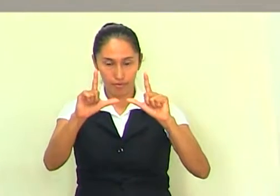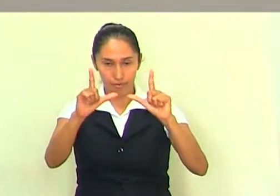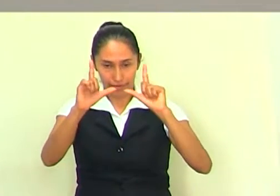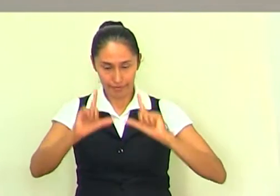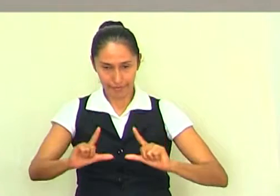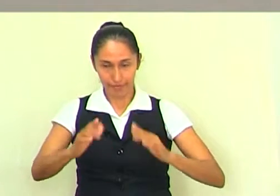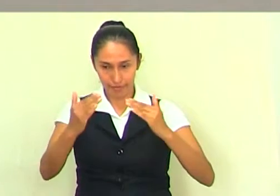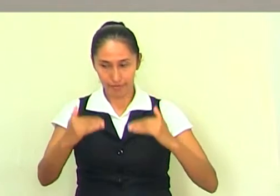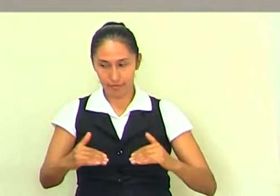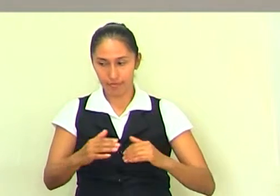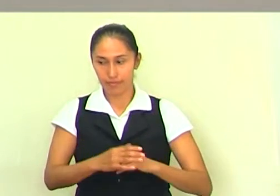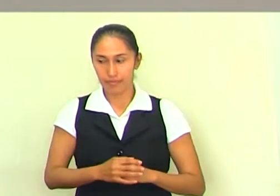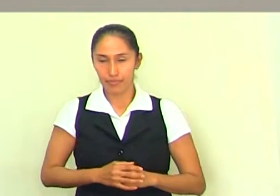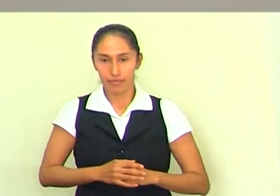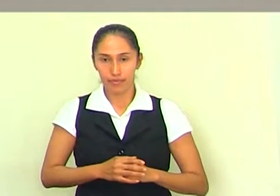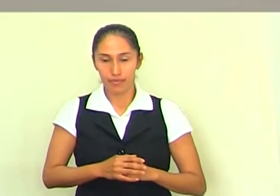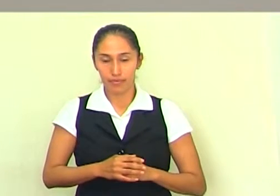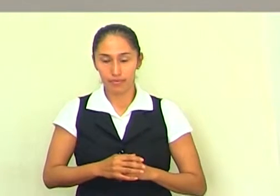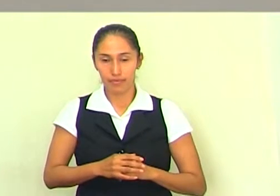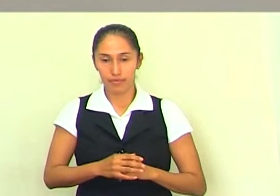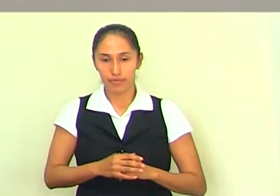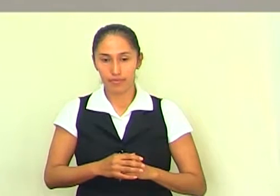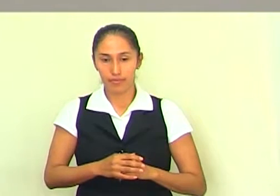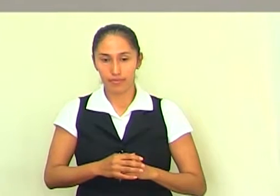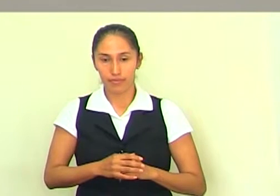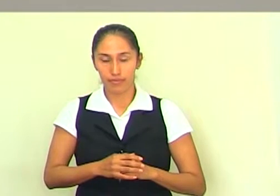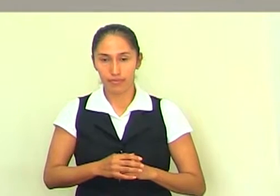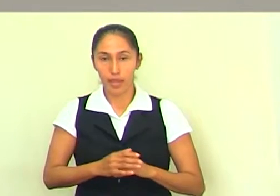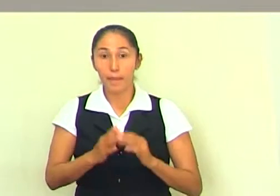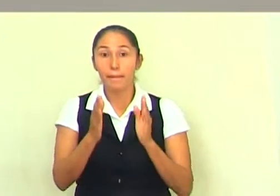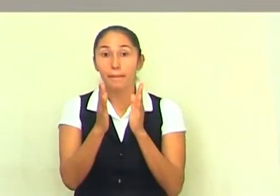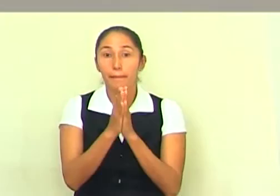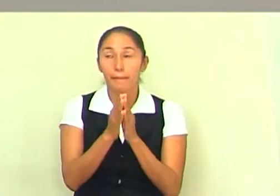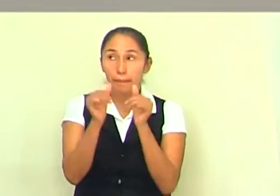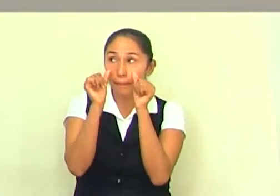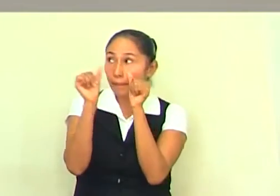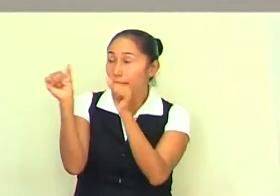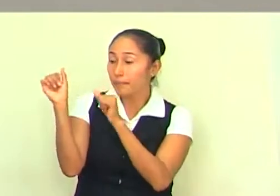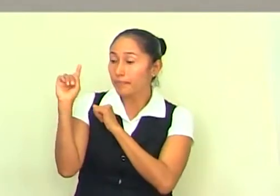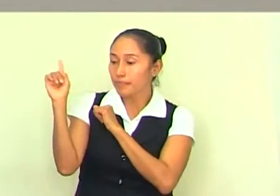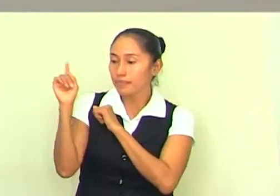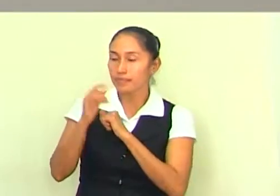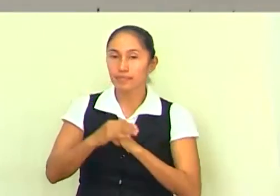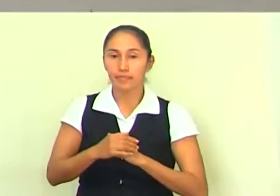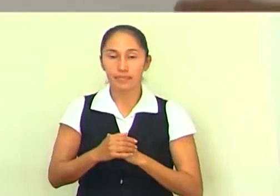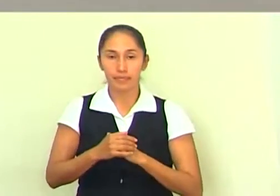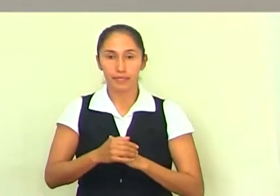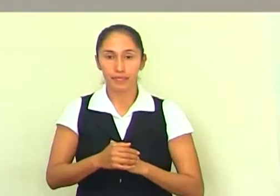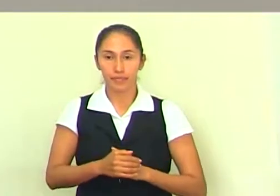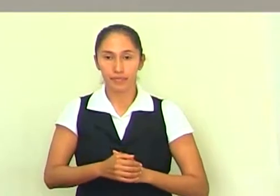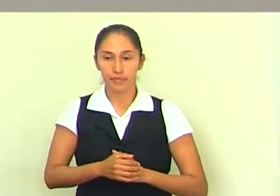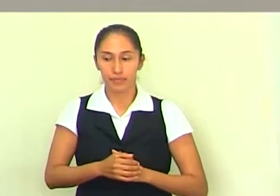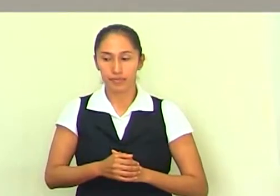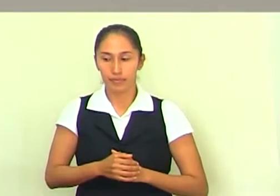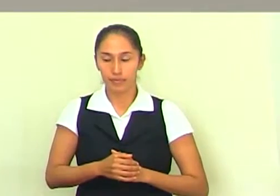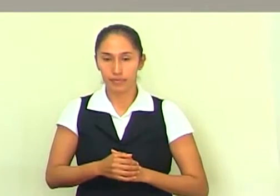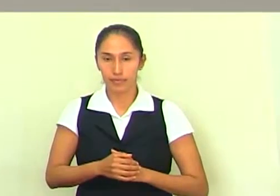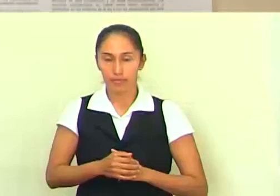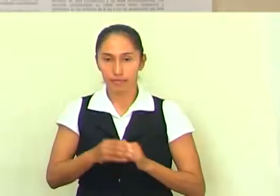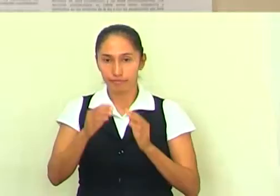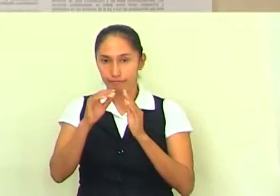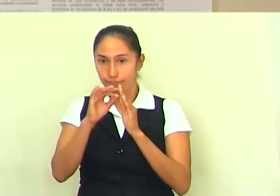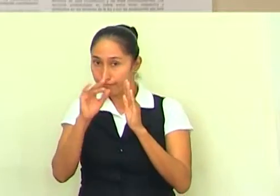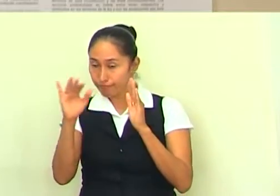mismo. Entonces, quiero que empieces a ubicar así, como tarea,